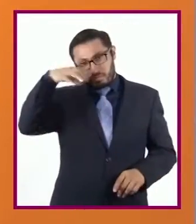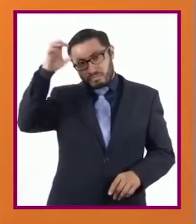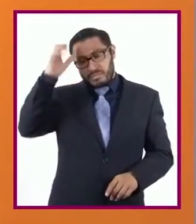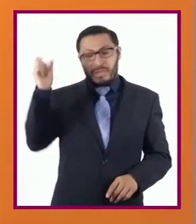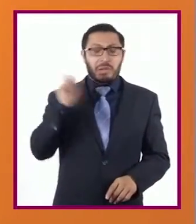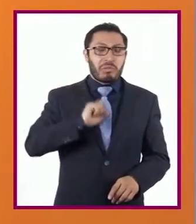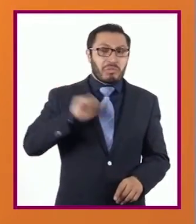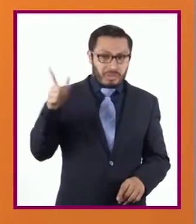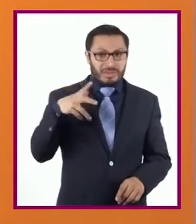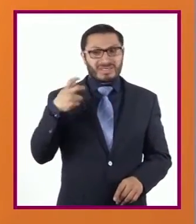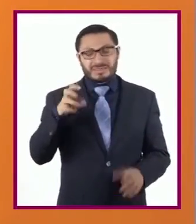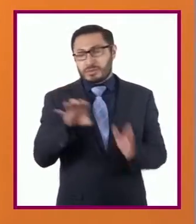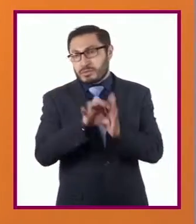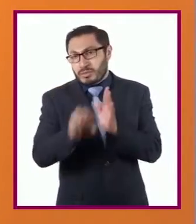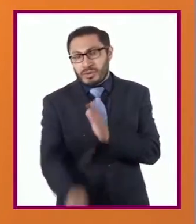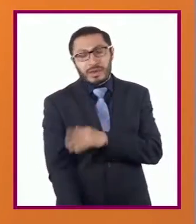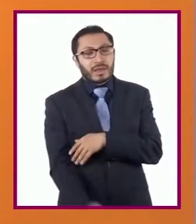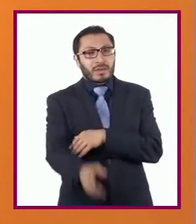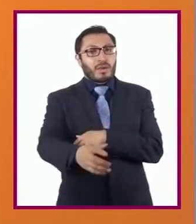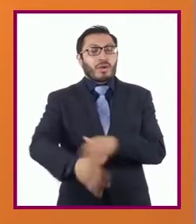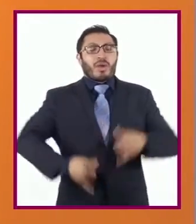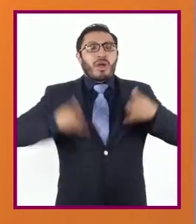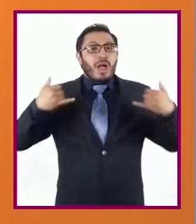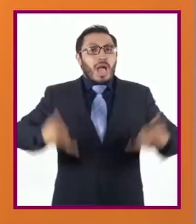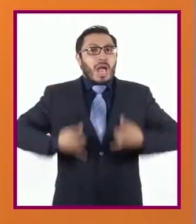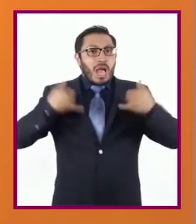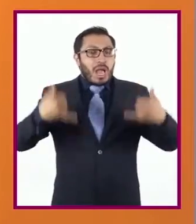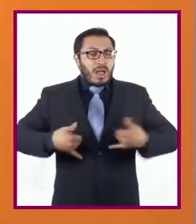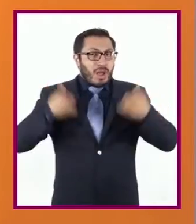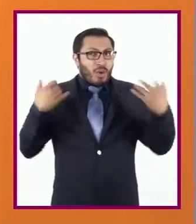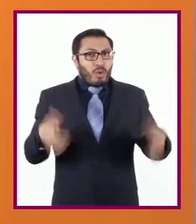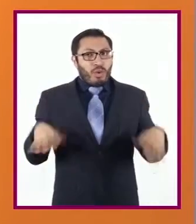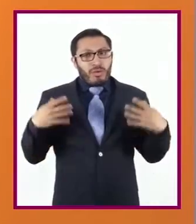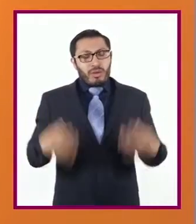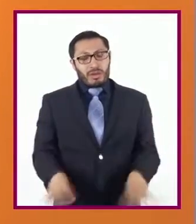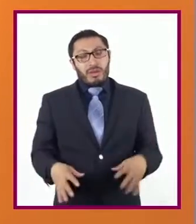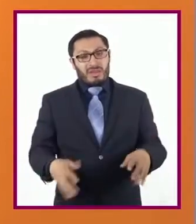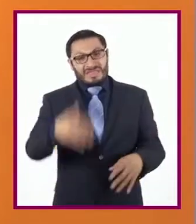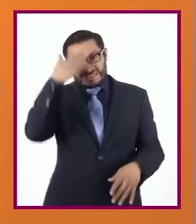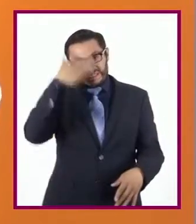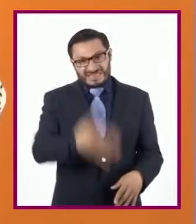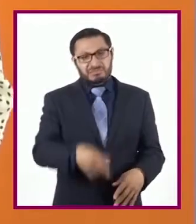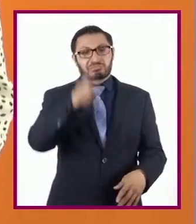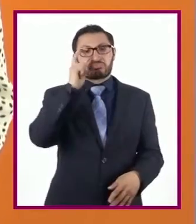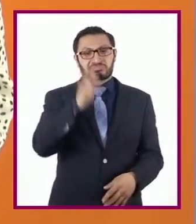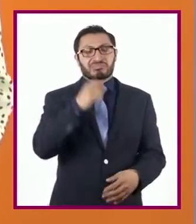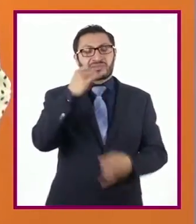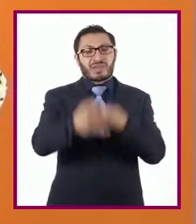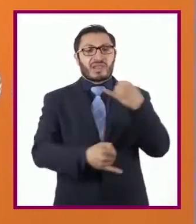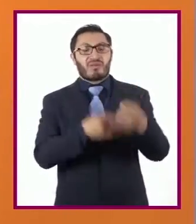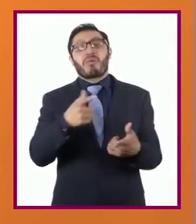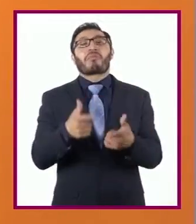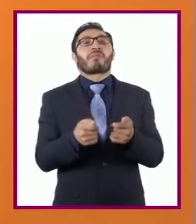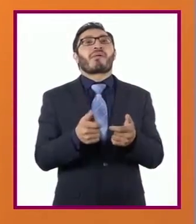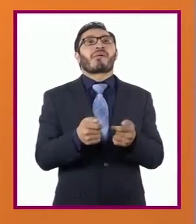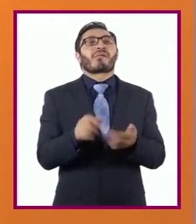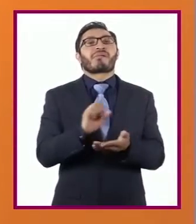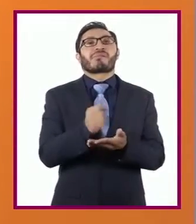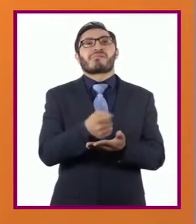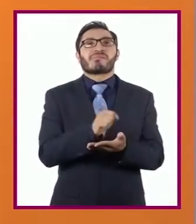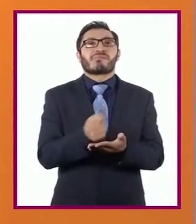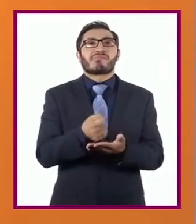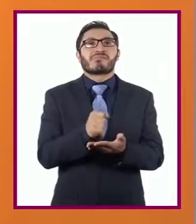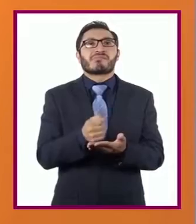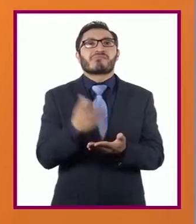un ejemplo que los adolescentes o la mayoría de los adolescentes conoce, que son los juegos de video. Hay uno